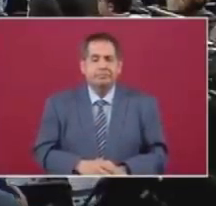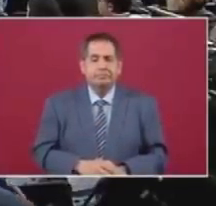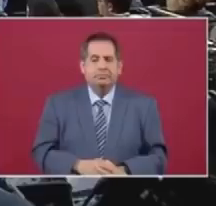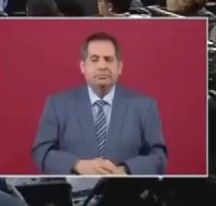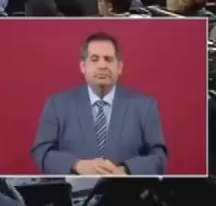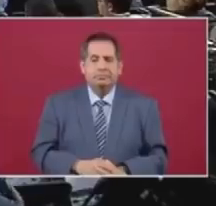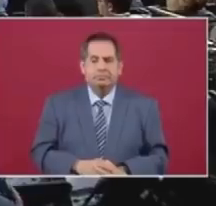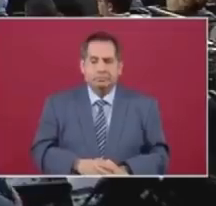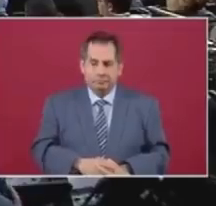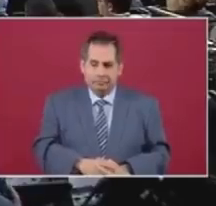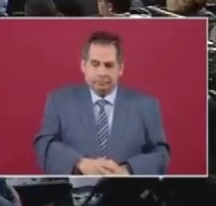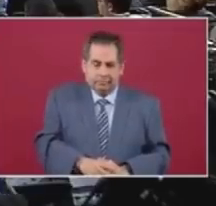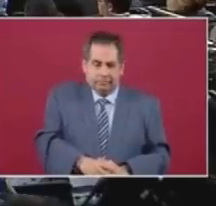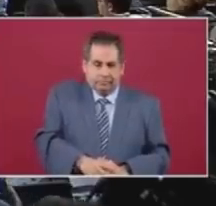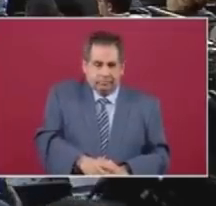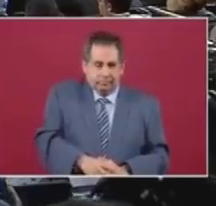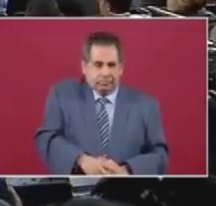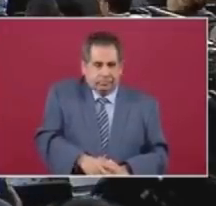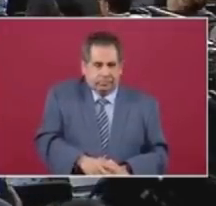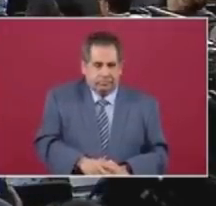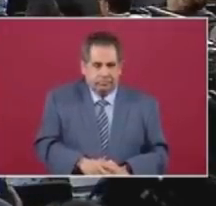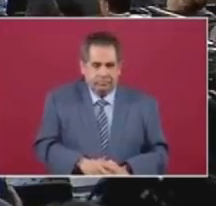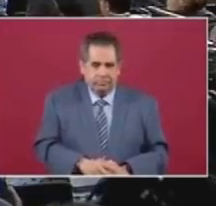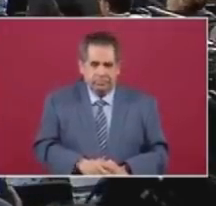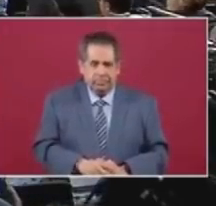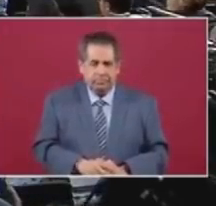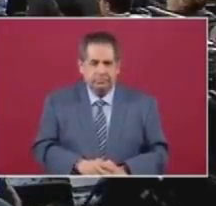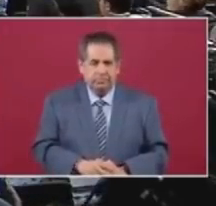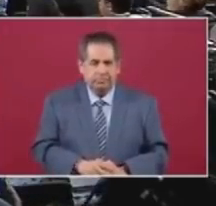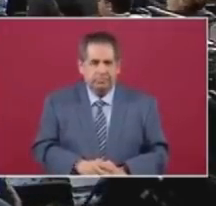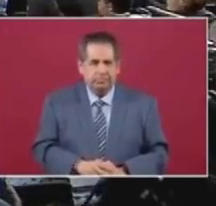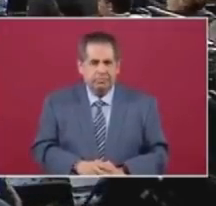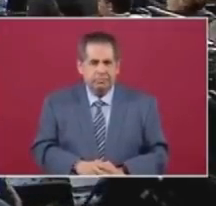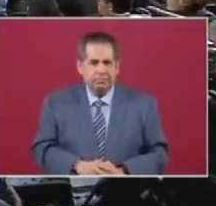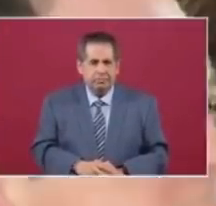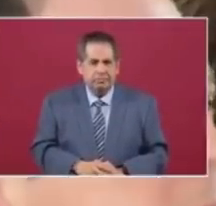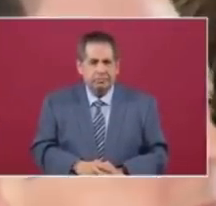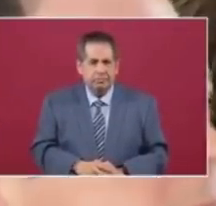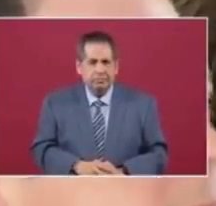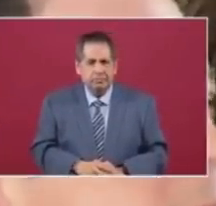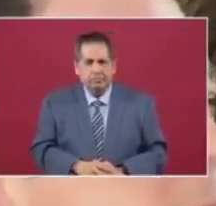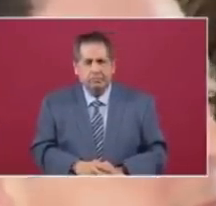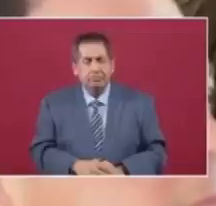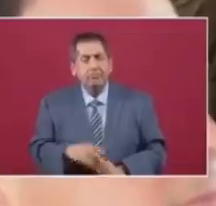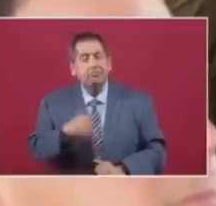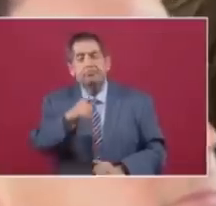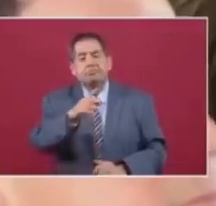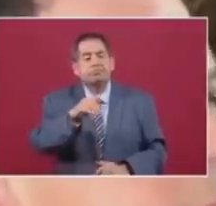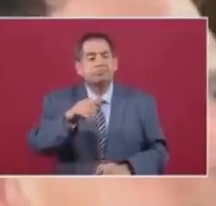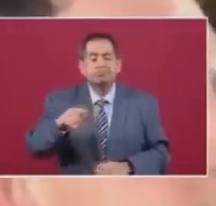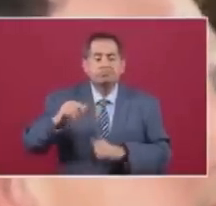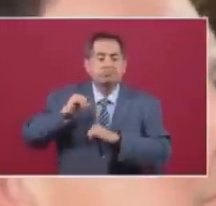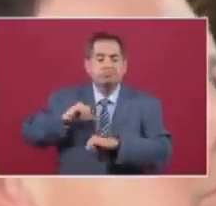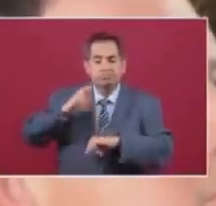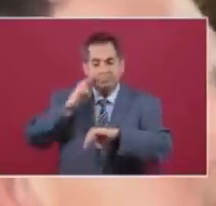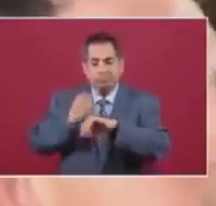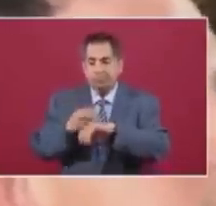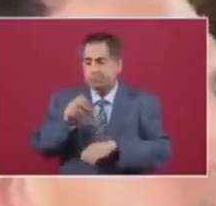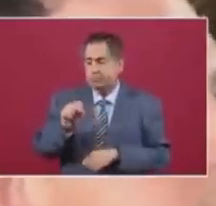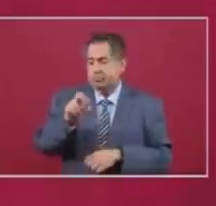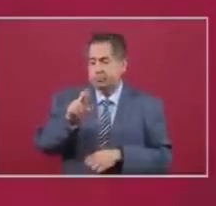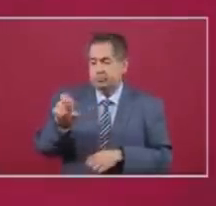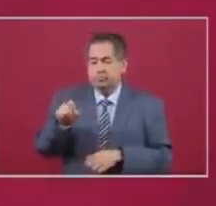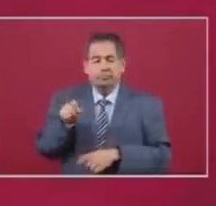la Cancillería de protesta, que les quitaron el equipo a nuestros colegas de Univisión. La Cancillería de México